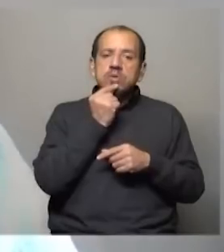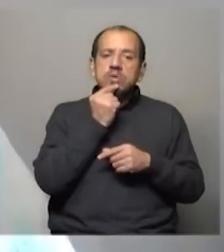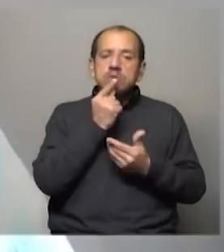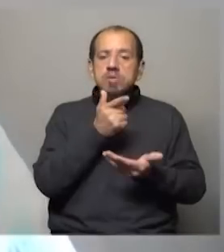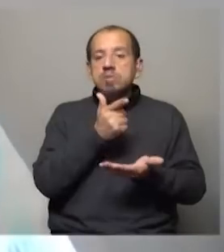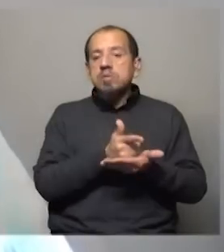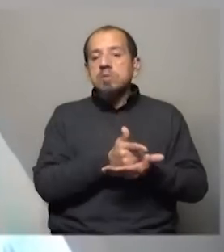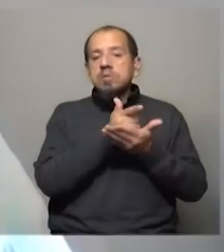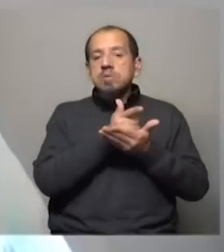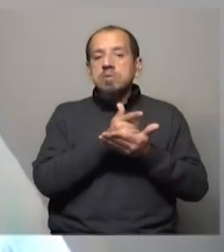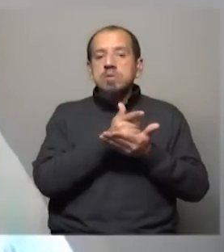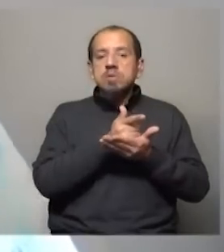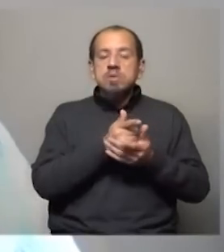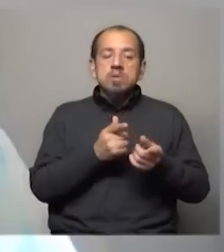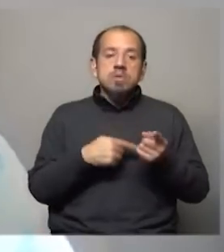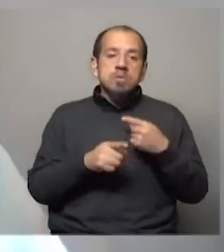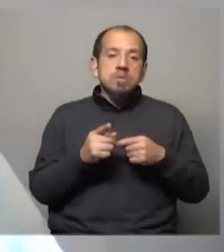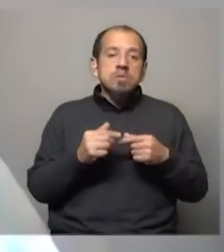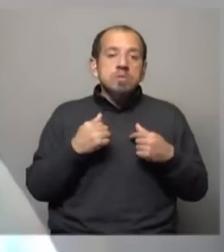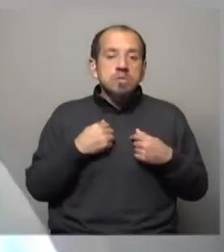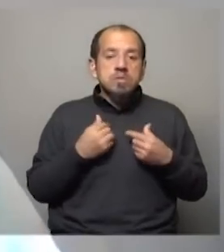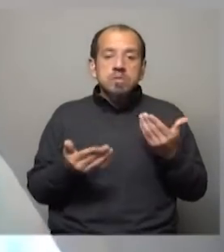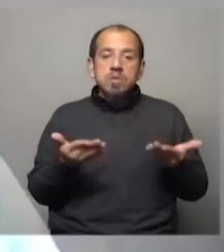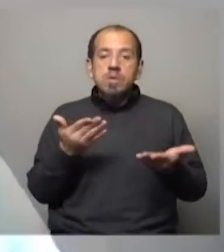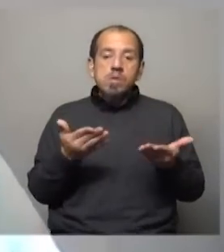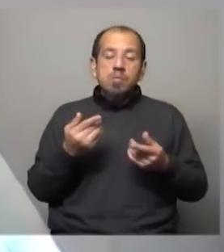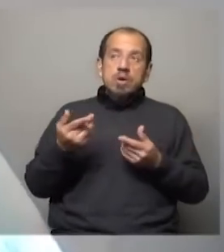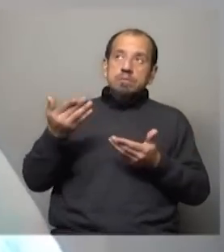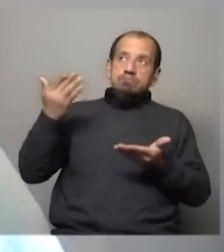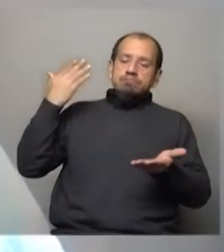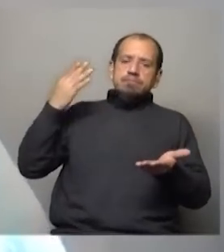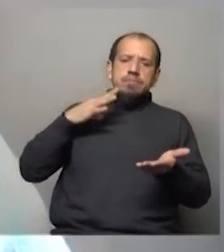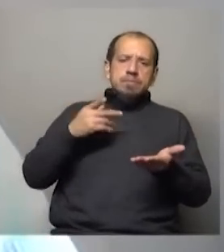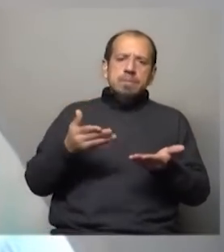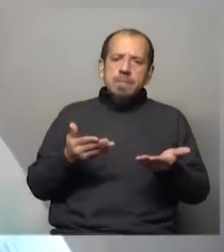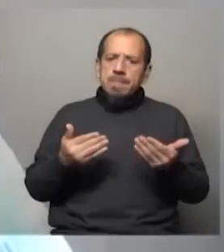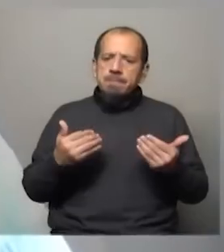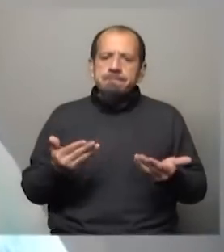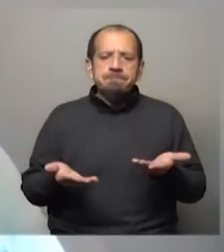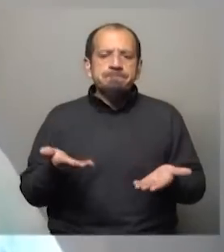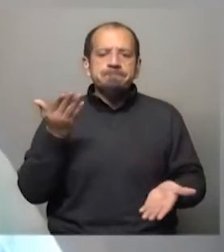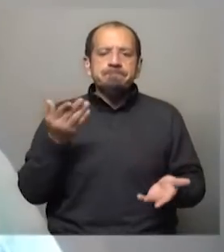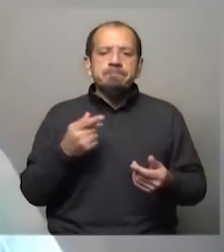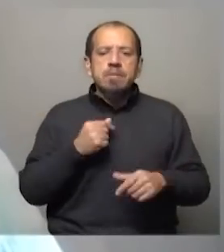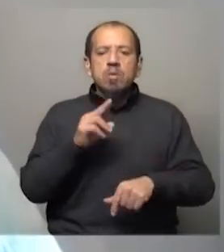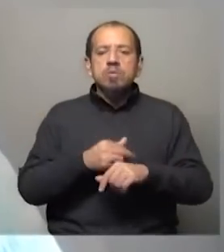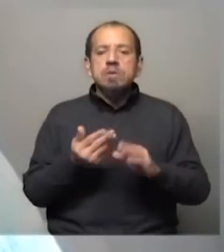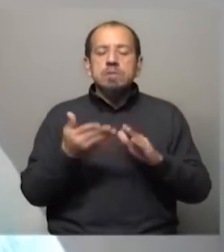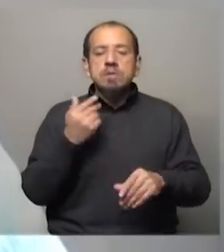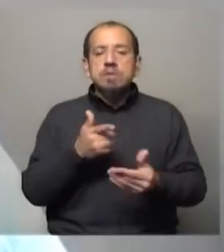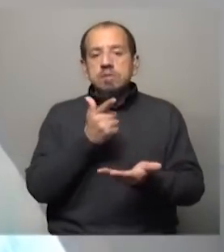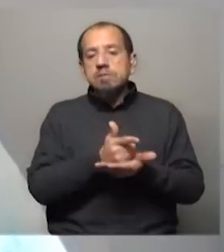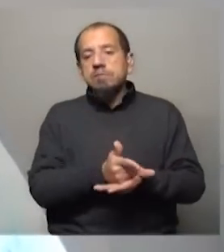utilizando sus armas No si uno compara con el pasado hay un incremento del uso de las armas de fuego por parte de la